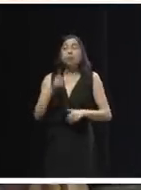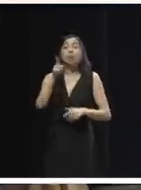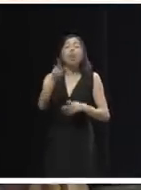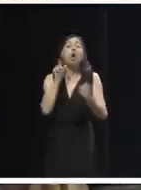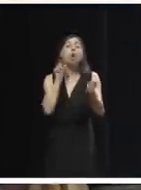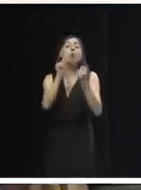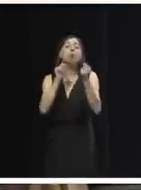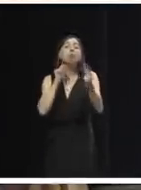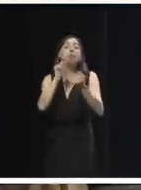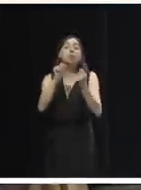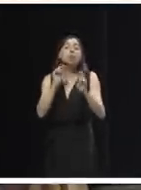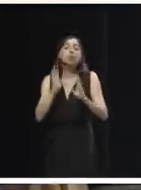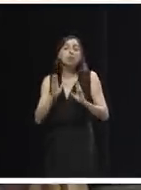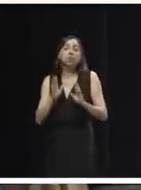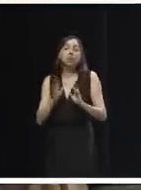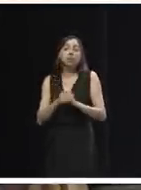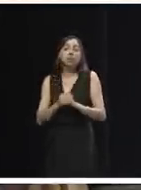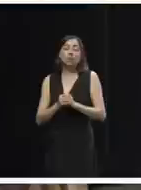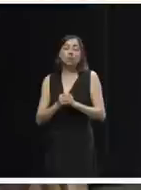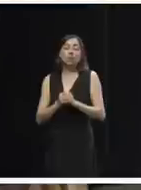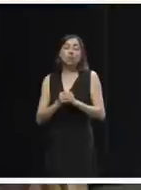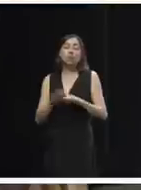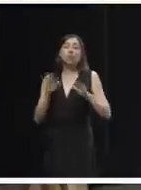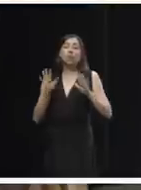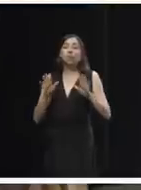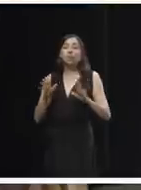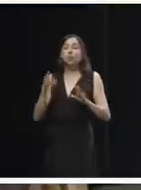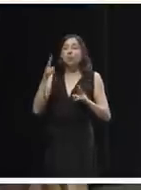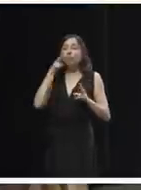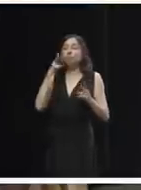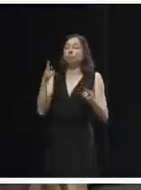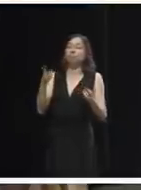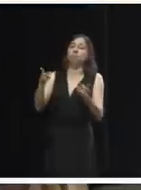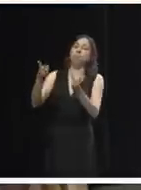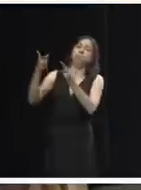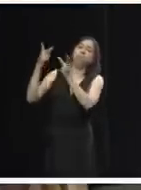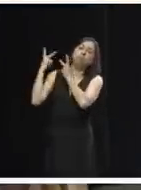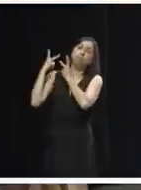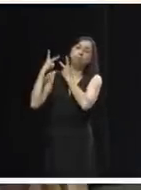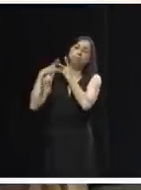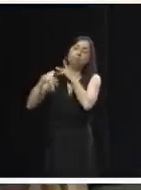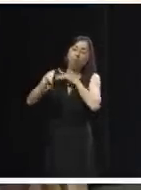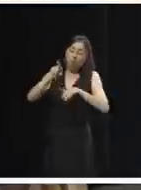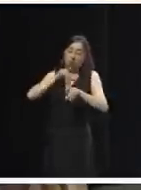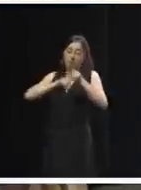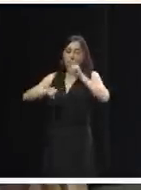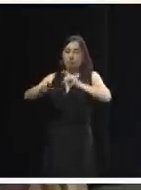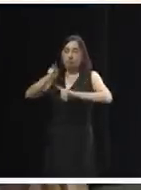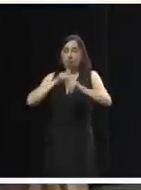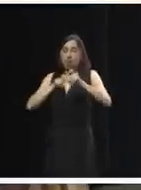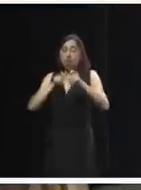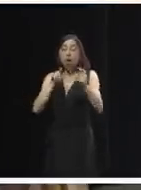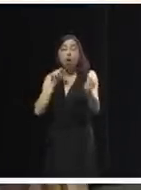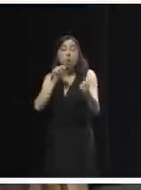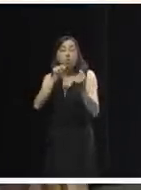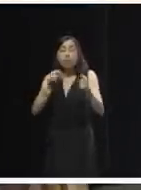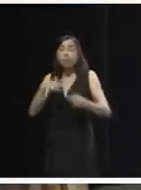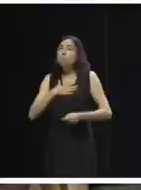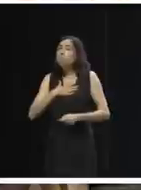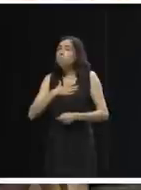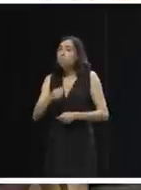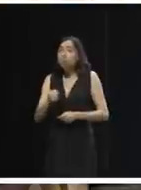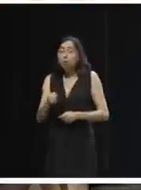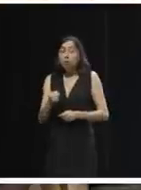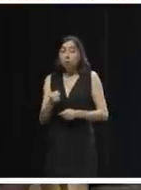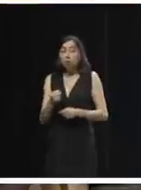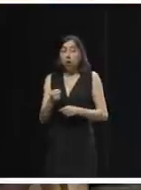debate que mira al pasado. Es un debate propio de